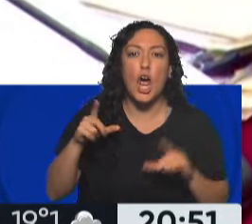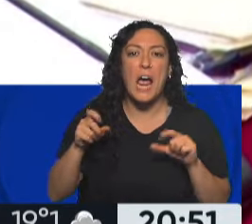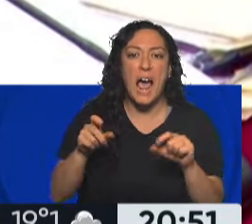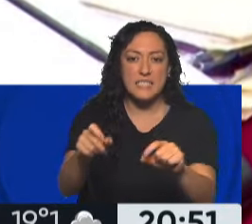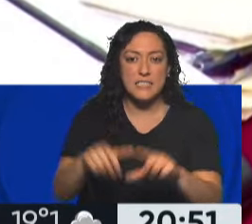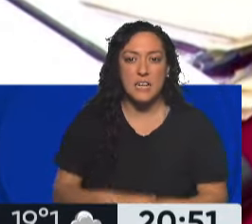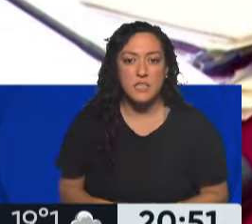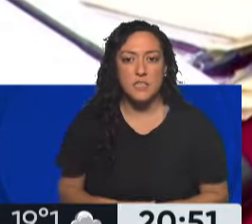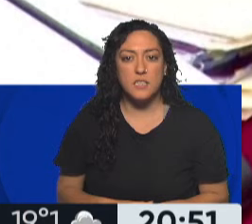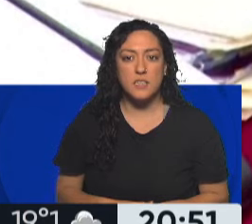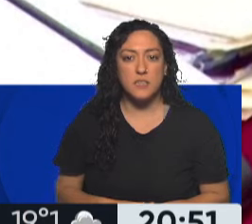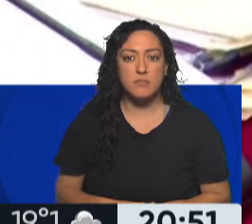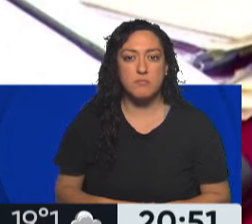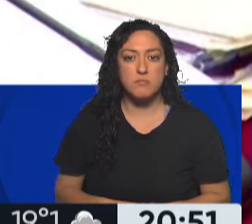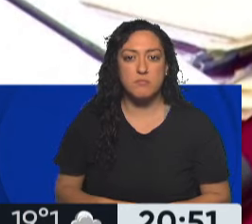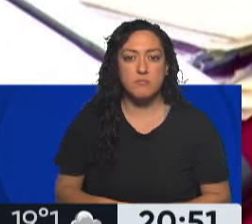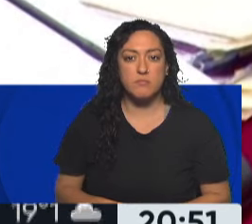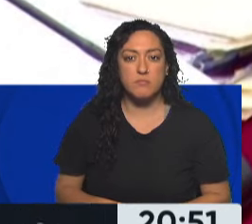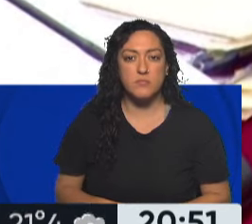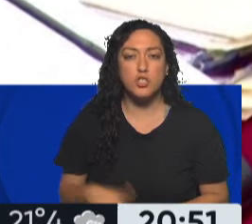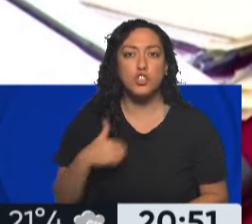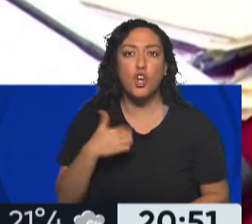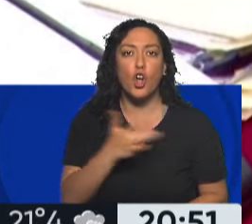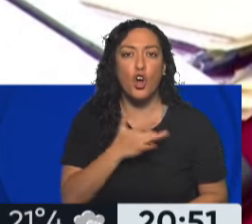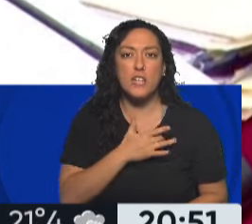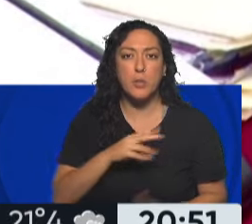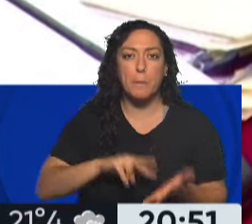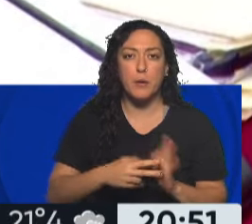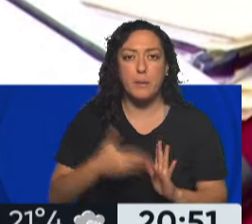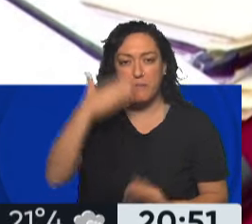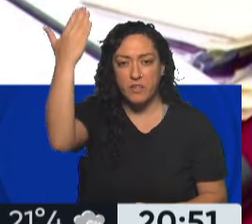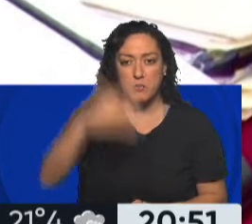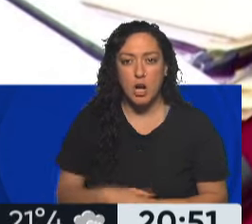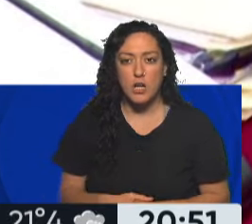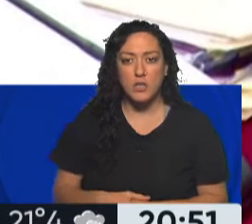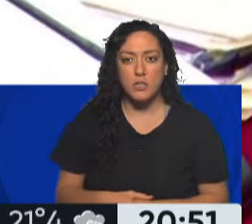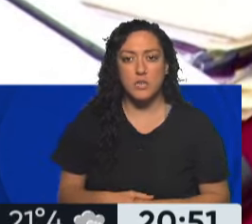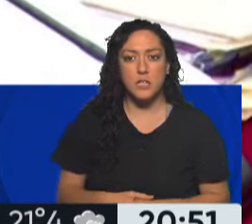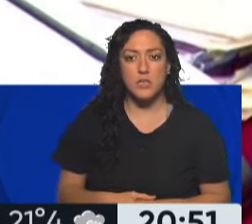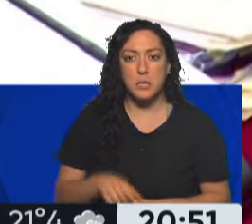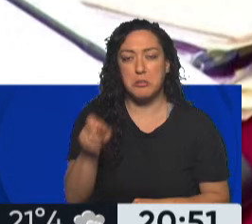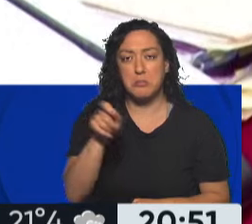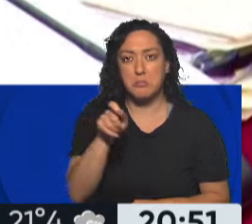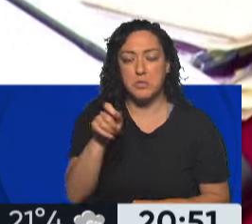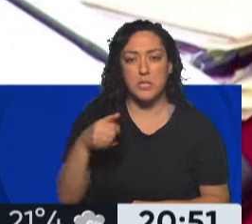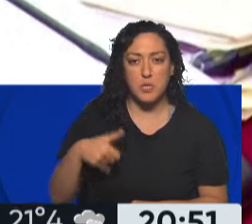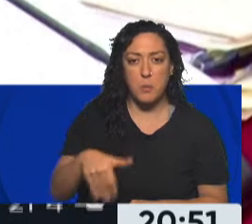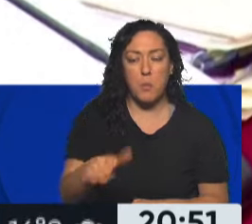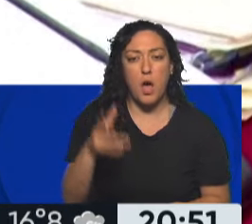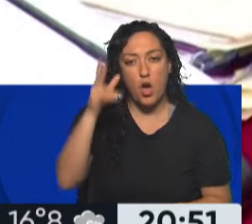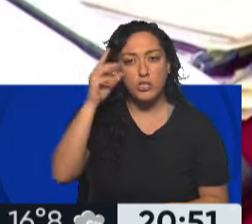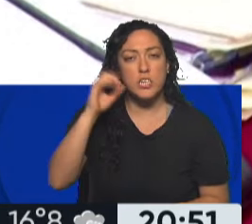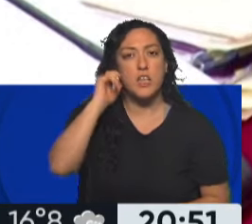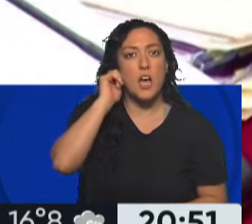tengo problemas en el corazón y en pocos meses voy a cumplir 80